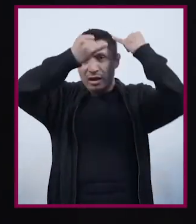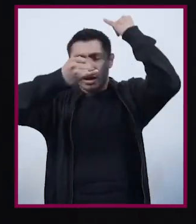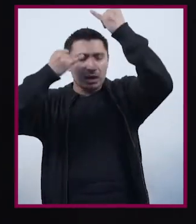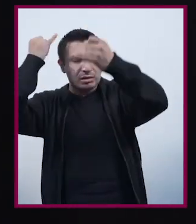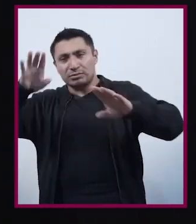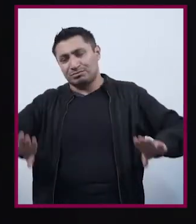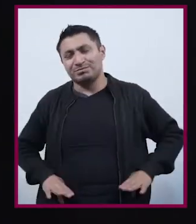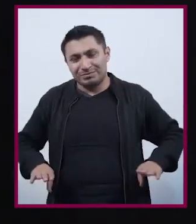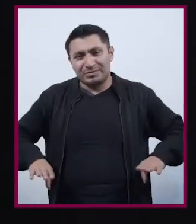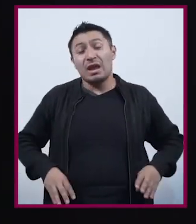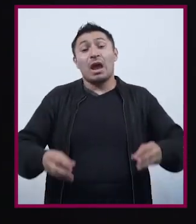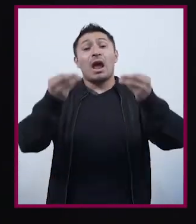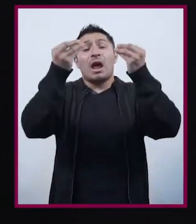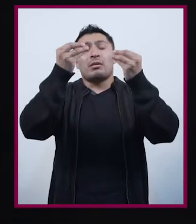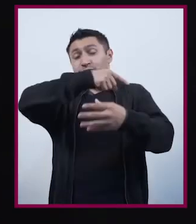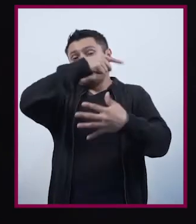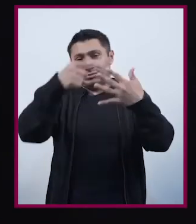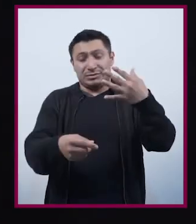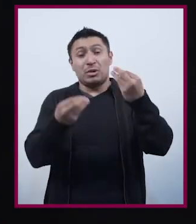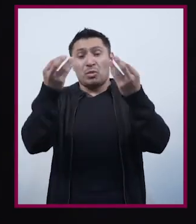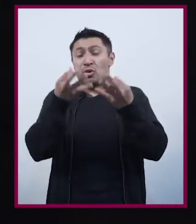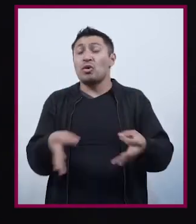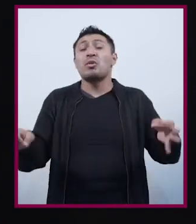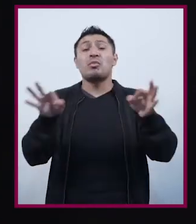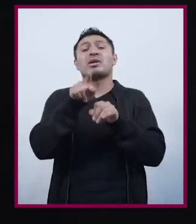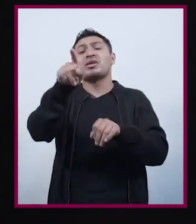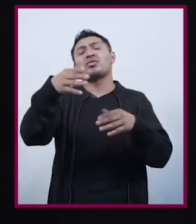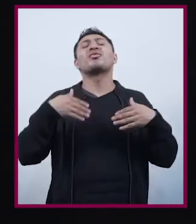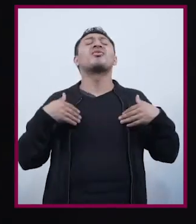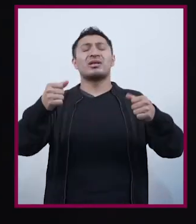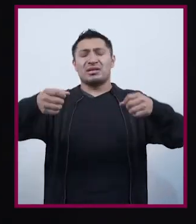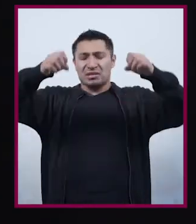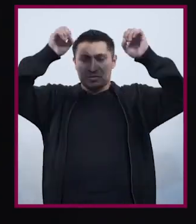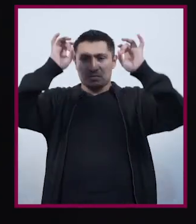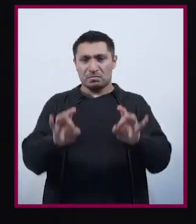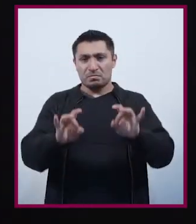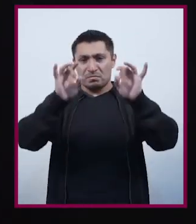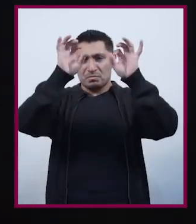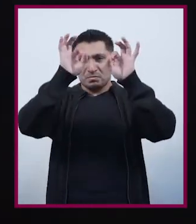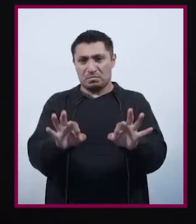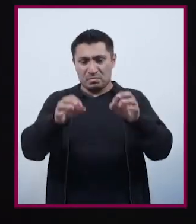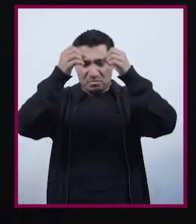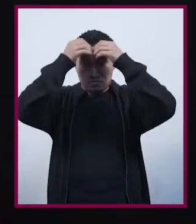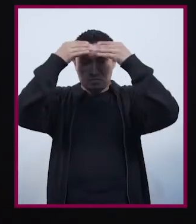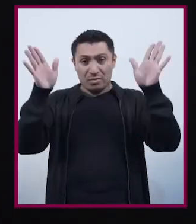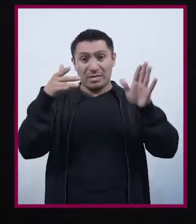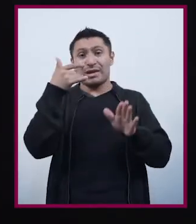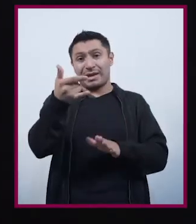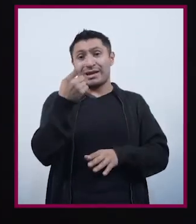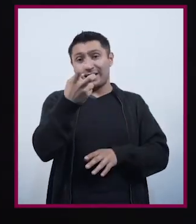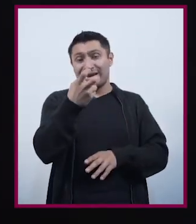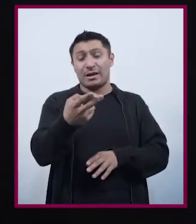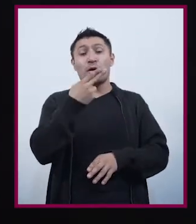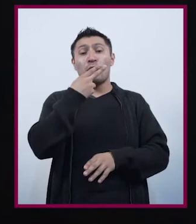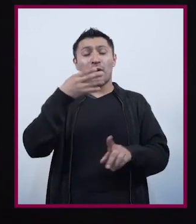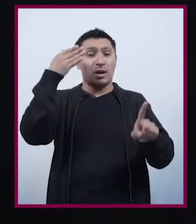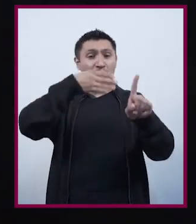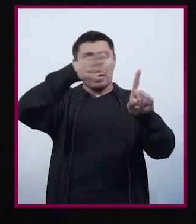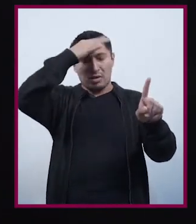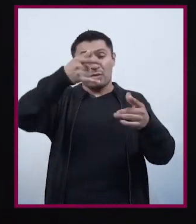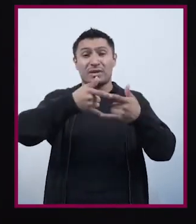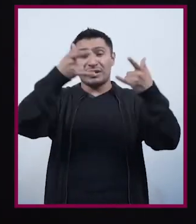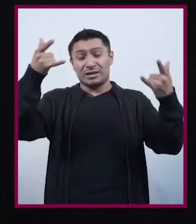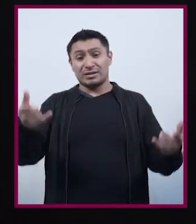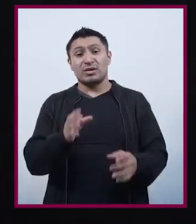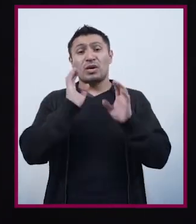imaginario, y que es súper importante comprender en un sentido amplio y abierto. Para eso sirve la conciencia histórica, a